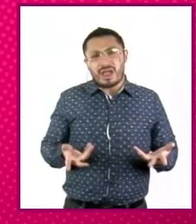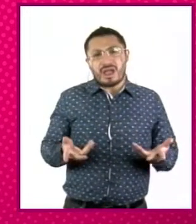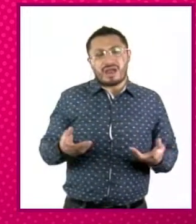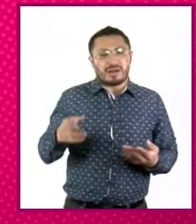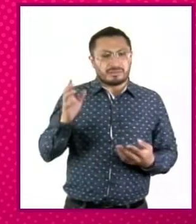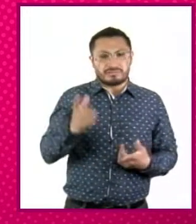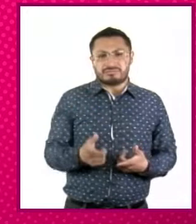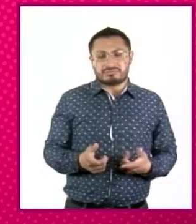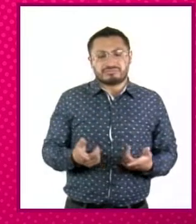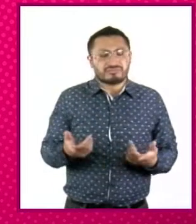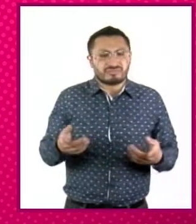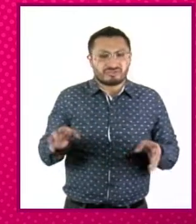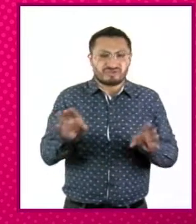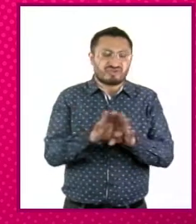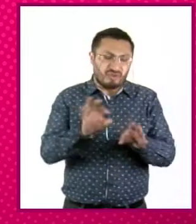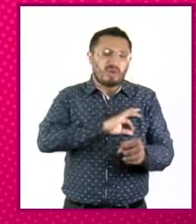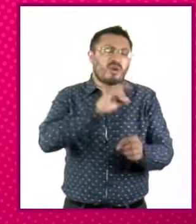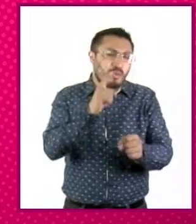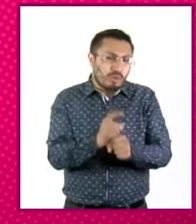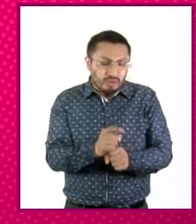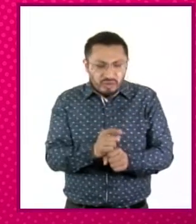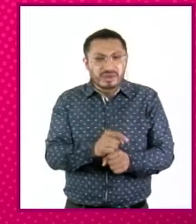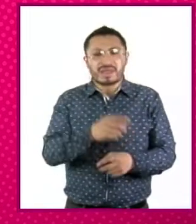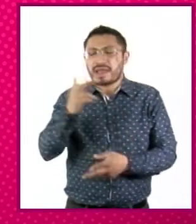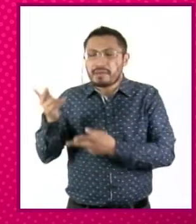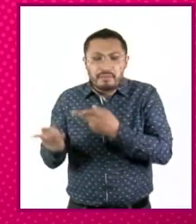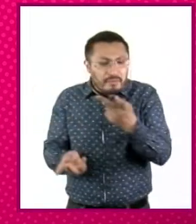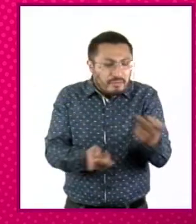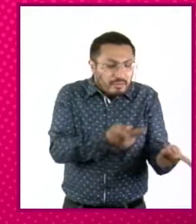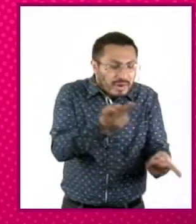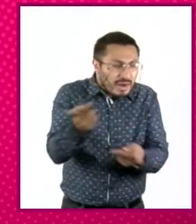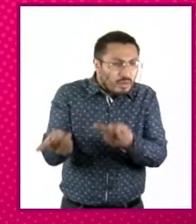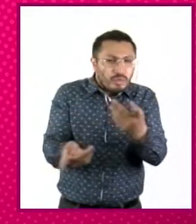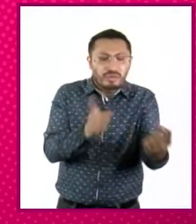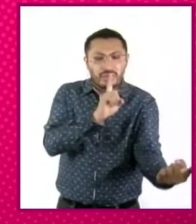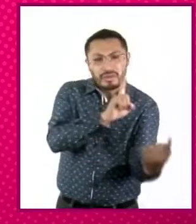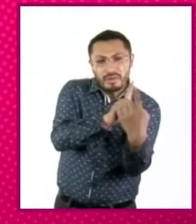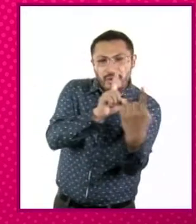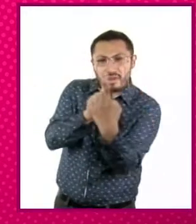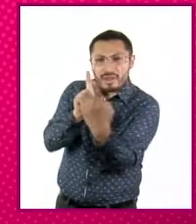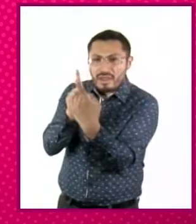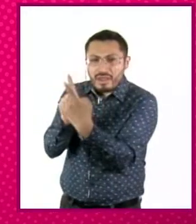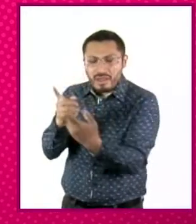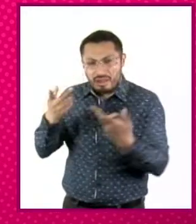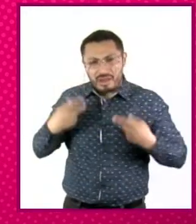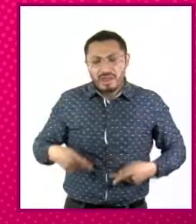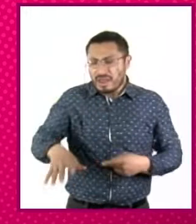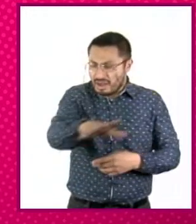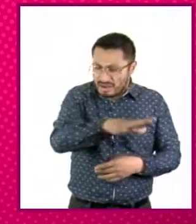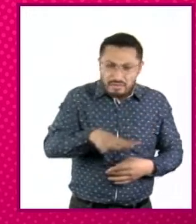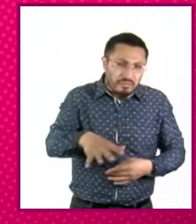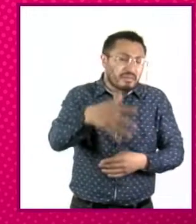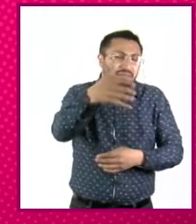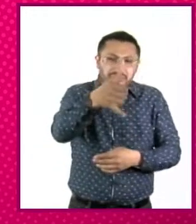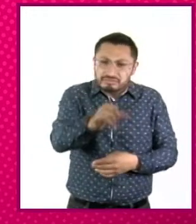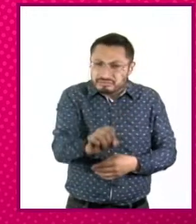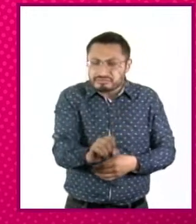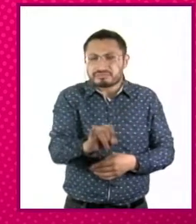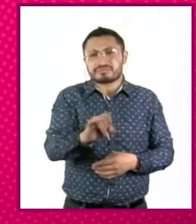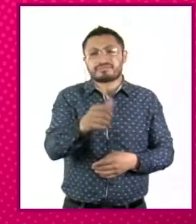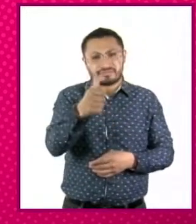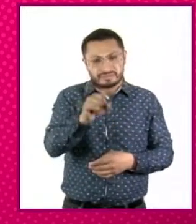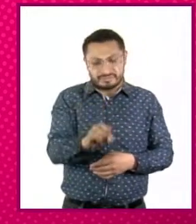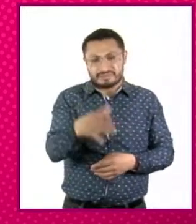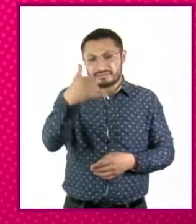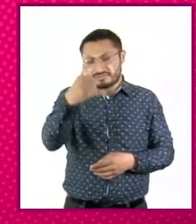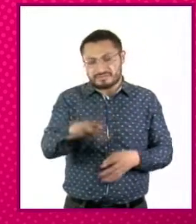posibilidad de consultar a los ciudadanos. Y esa manera, digamos, de retomar su